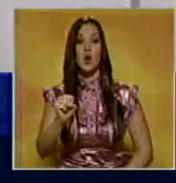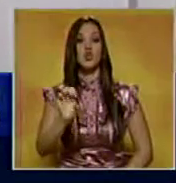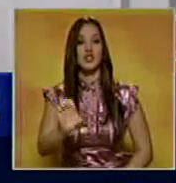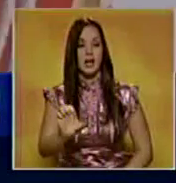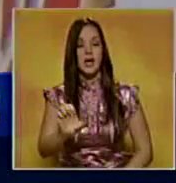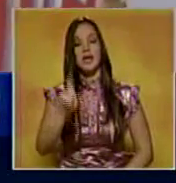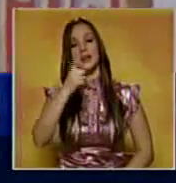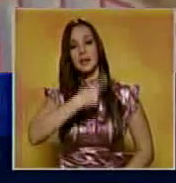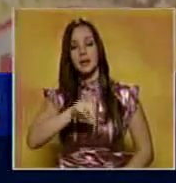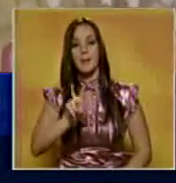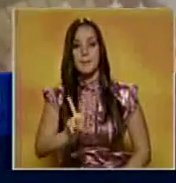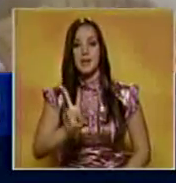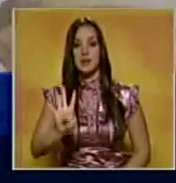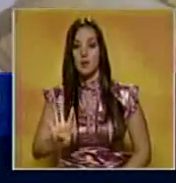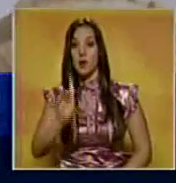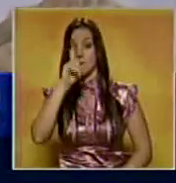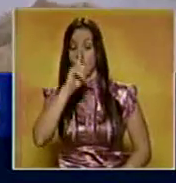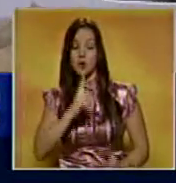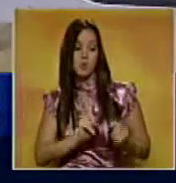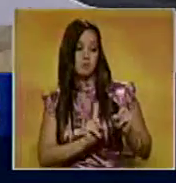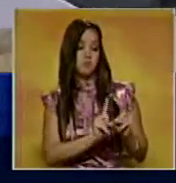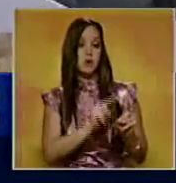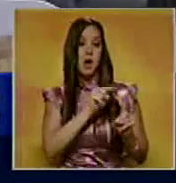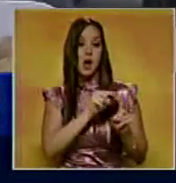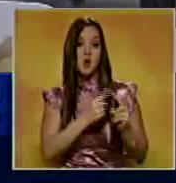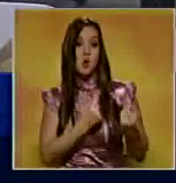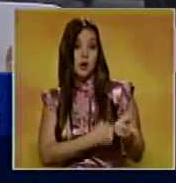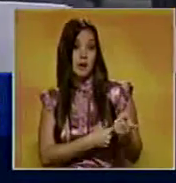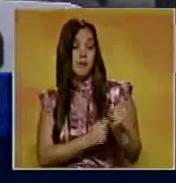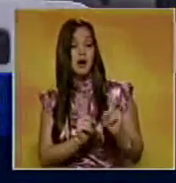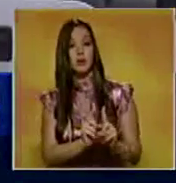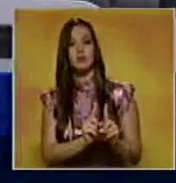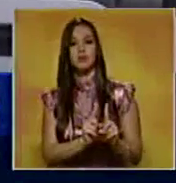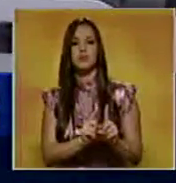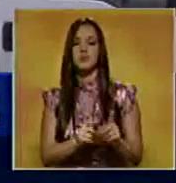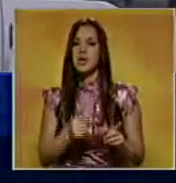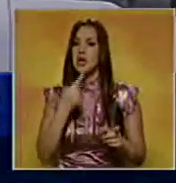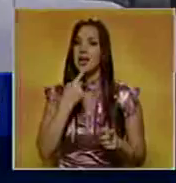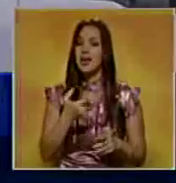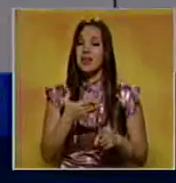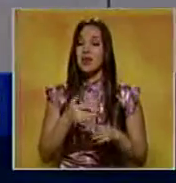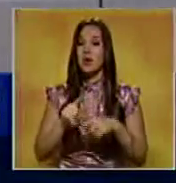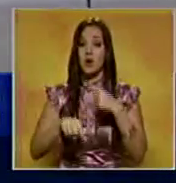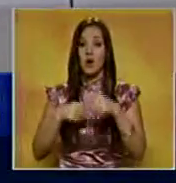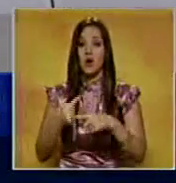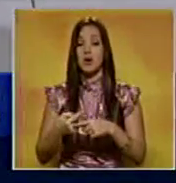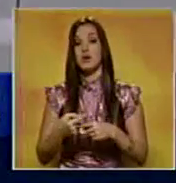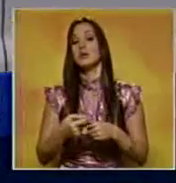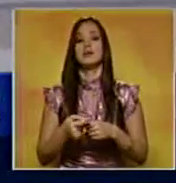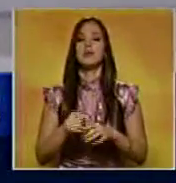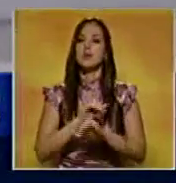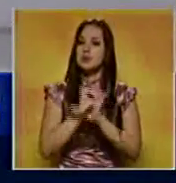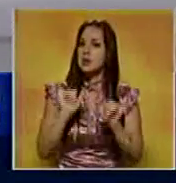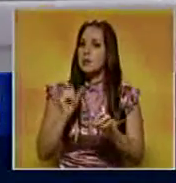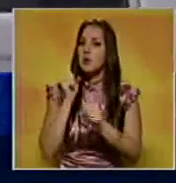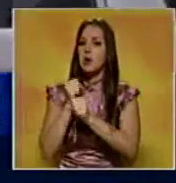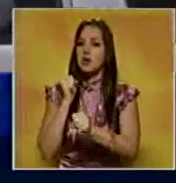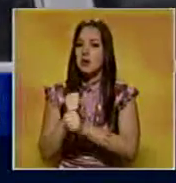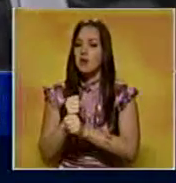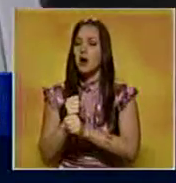años de edad y se encontraba junto a su hermano rafael hernández quien fue avisado del hecho horas después de terminar su jornada laboral